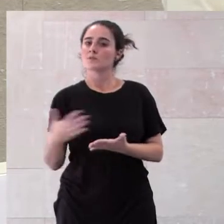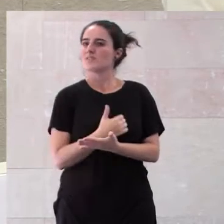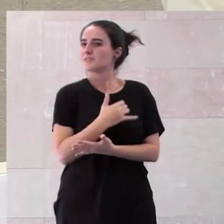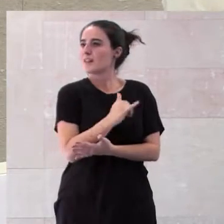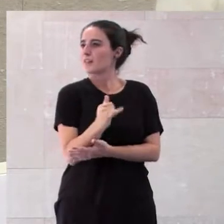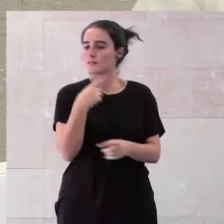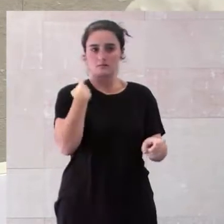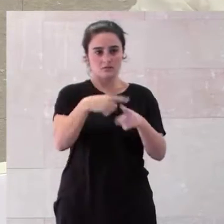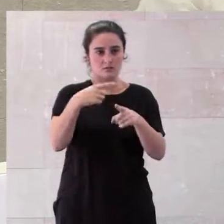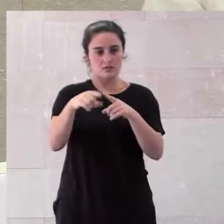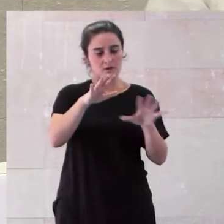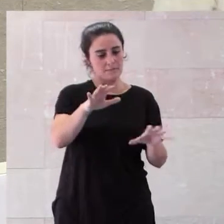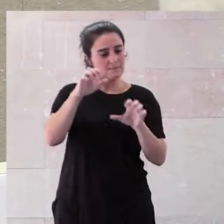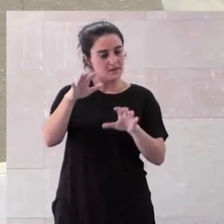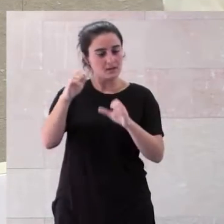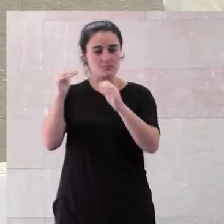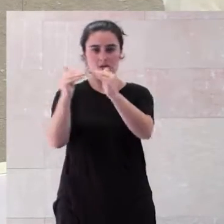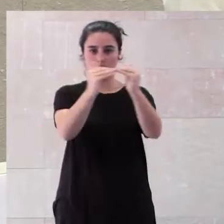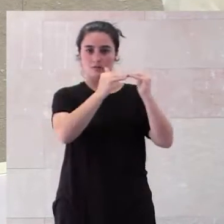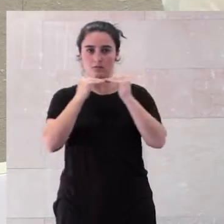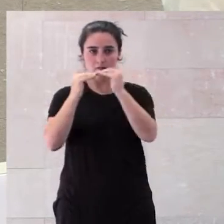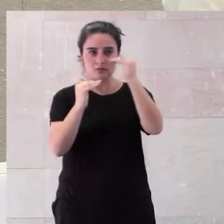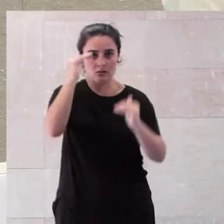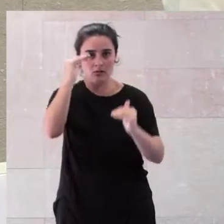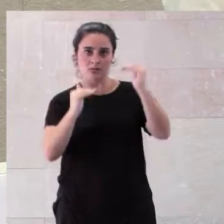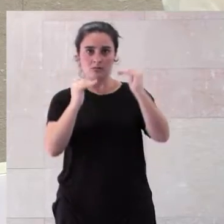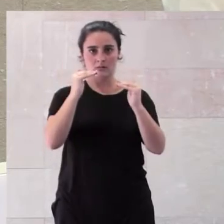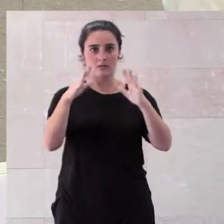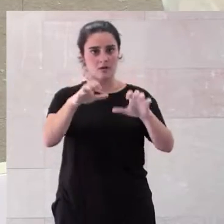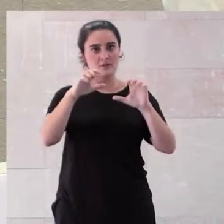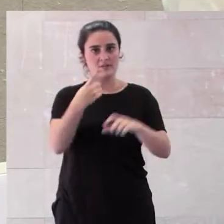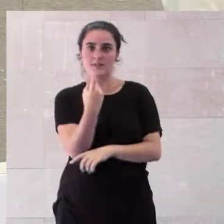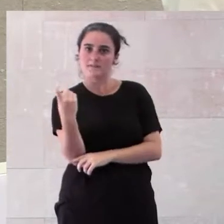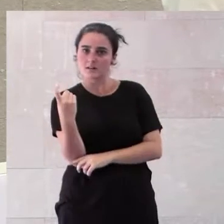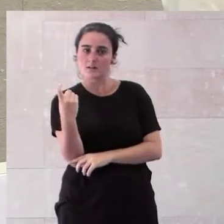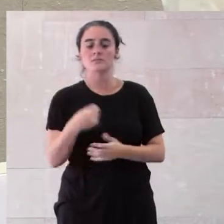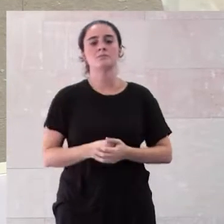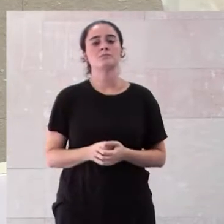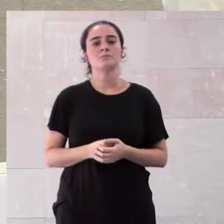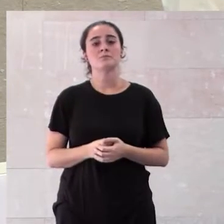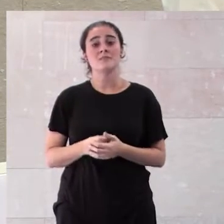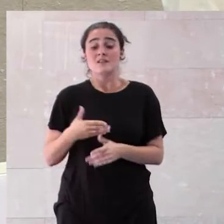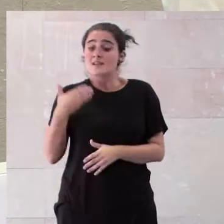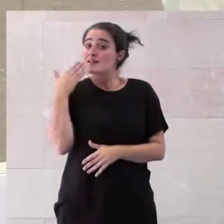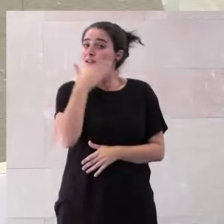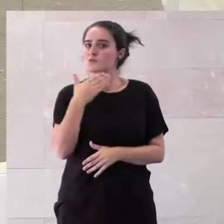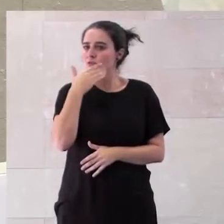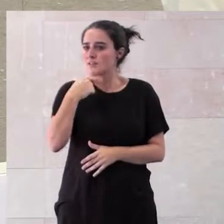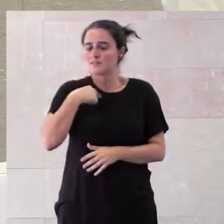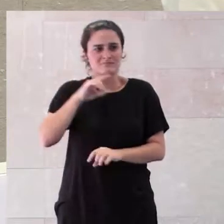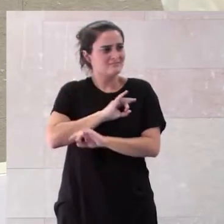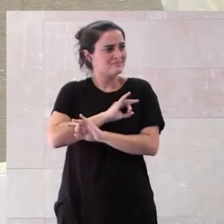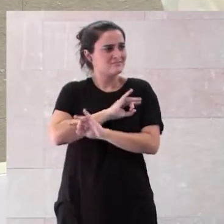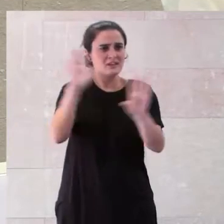ikasteko berdintasunaren erronka ziragarrian. Gizonezko gandik hasita eta eskola honek ziur nago baldintza